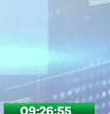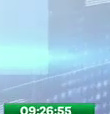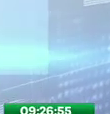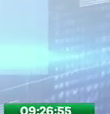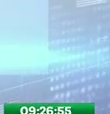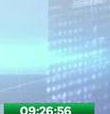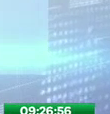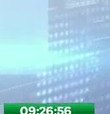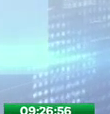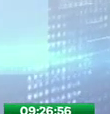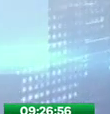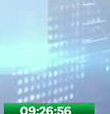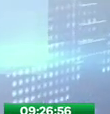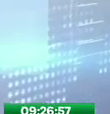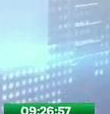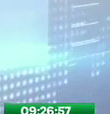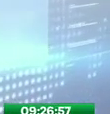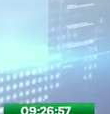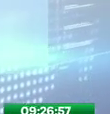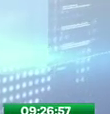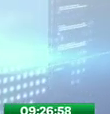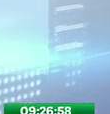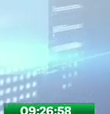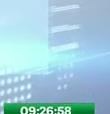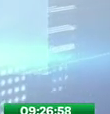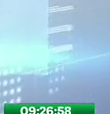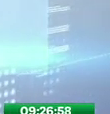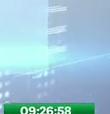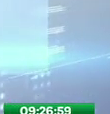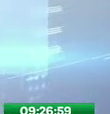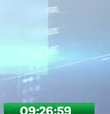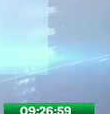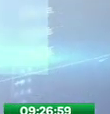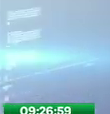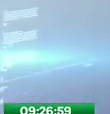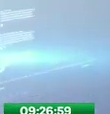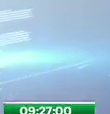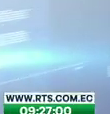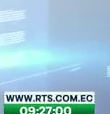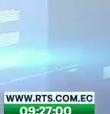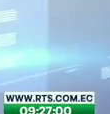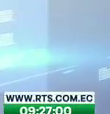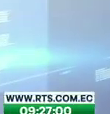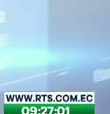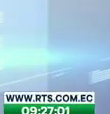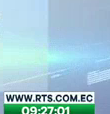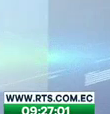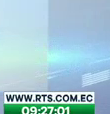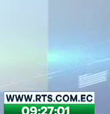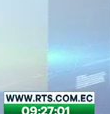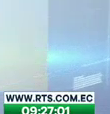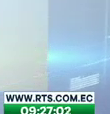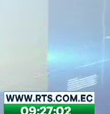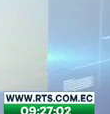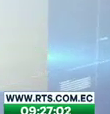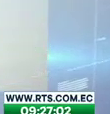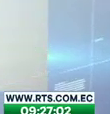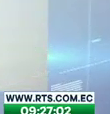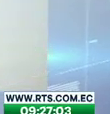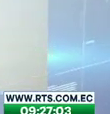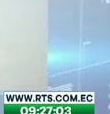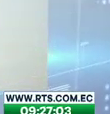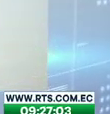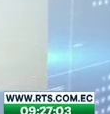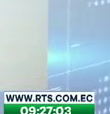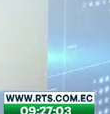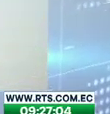unidad para combatir la violencia contra las mujeres con 500 beneficiarios mientras que dentro de los procesos formativos para niñez y